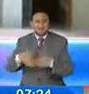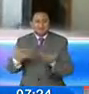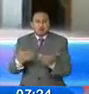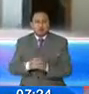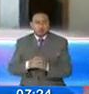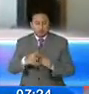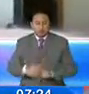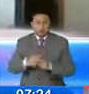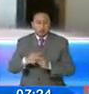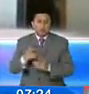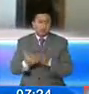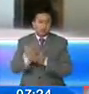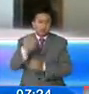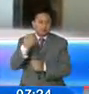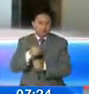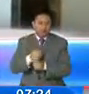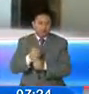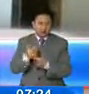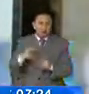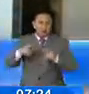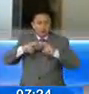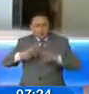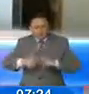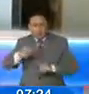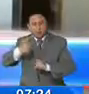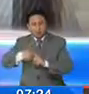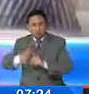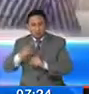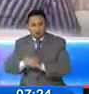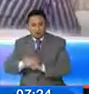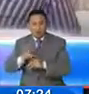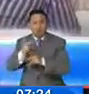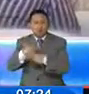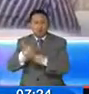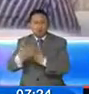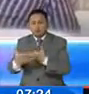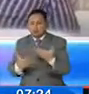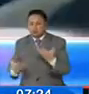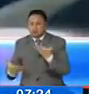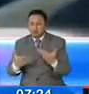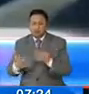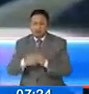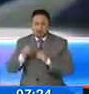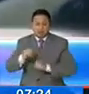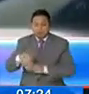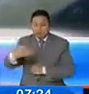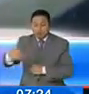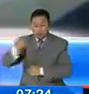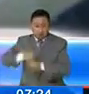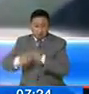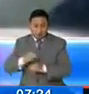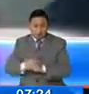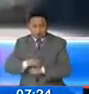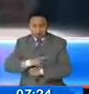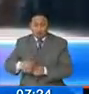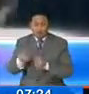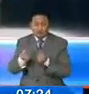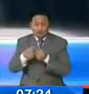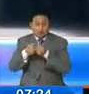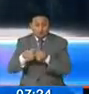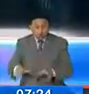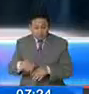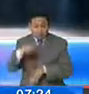hacer una pequeña investigación de mercados, validar los productos, para que cuando salgan al mercado no pierdan dinero